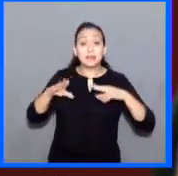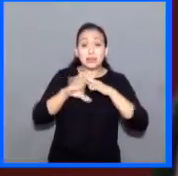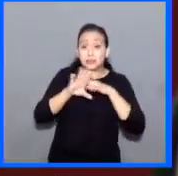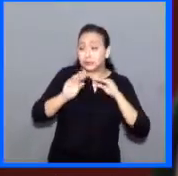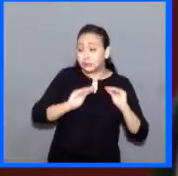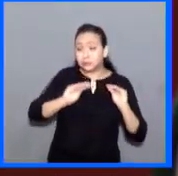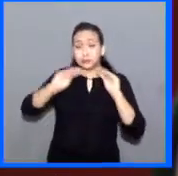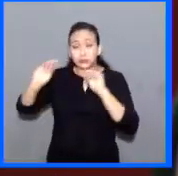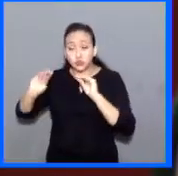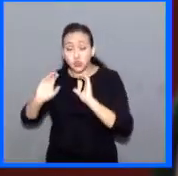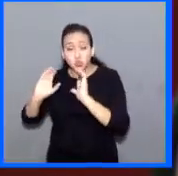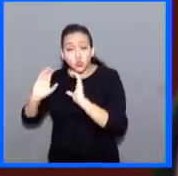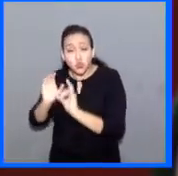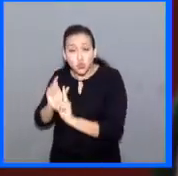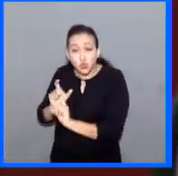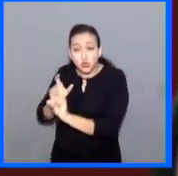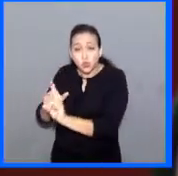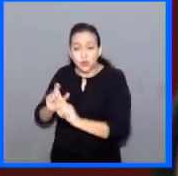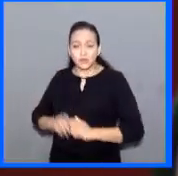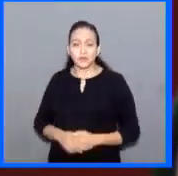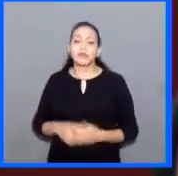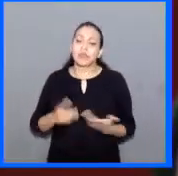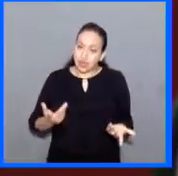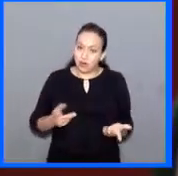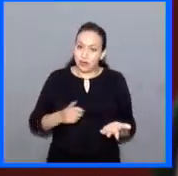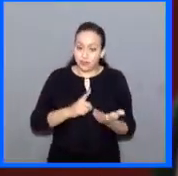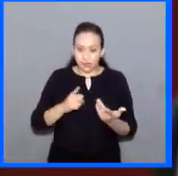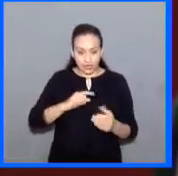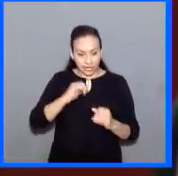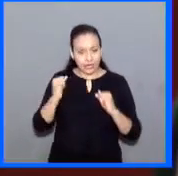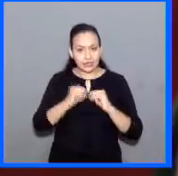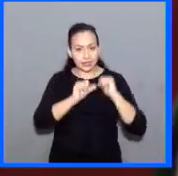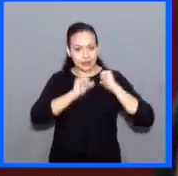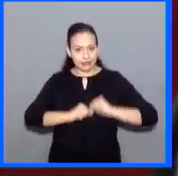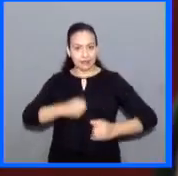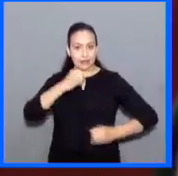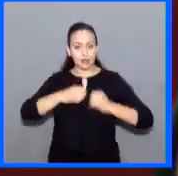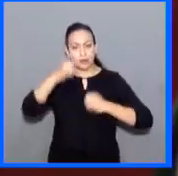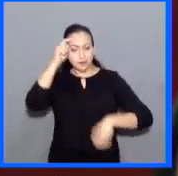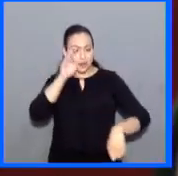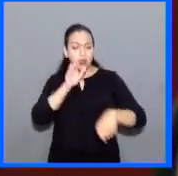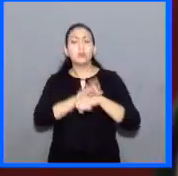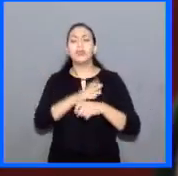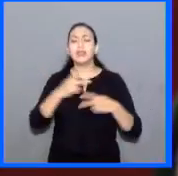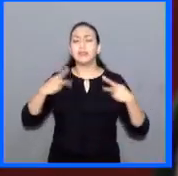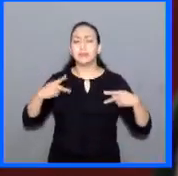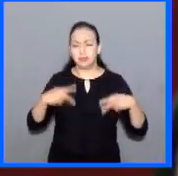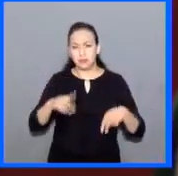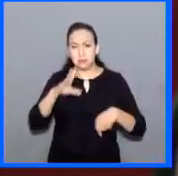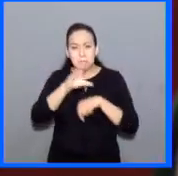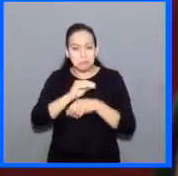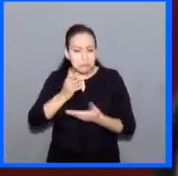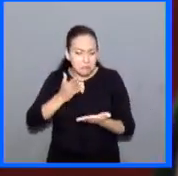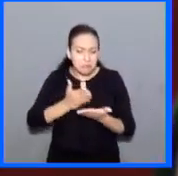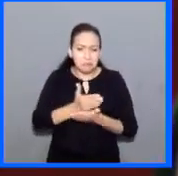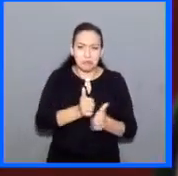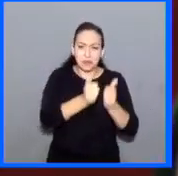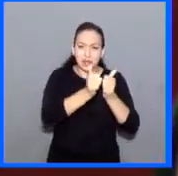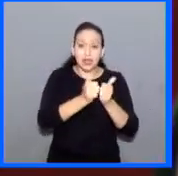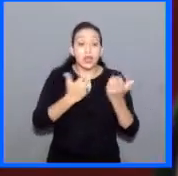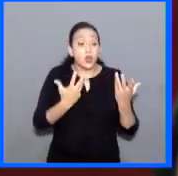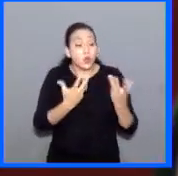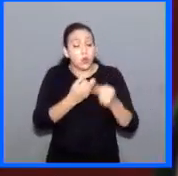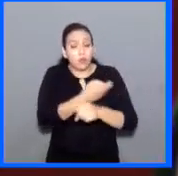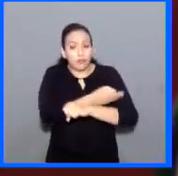el derecho de las personas migrantes y solicitantes de protección internacional para permanecer con sus seres queridos tiene